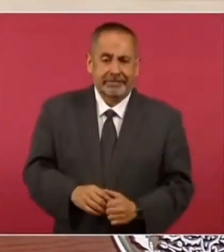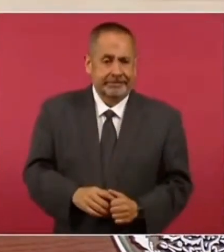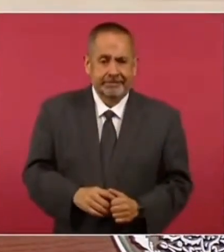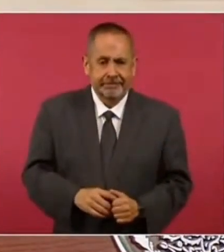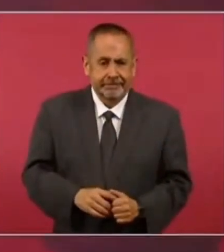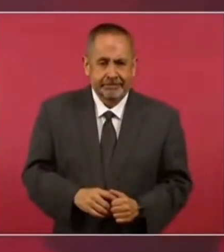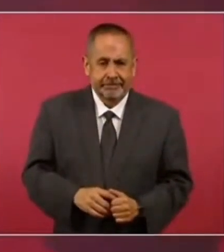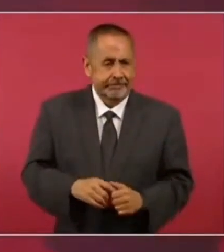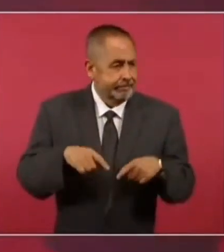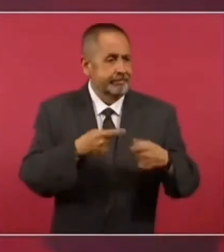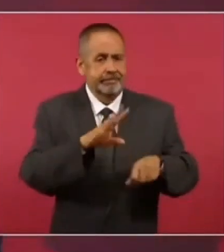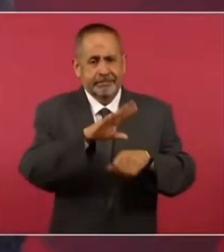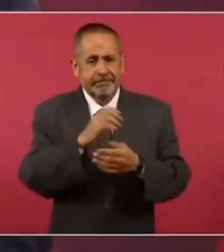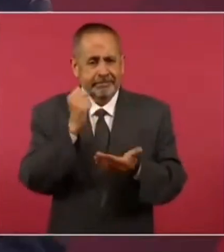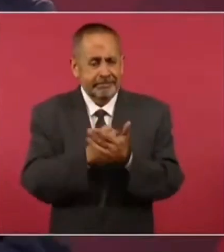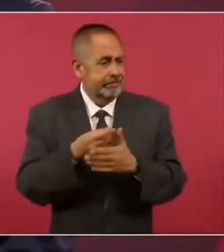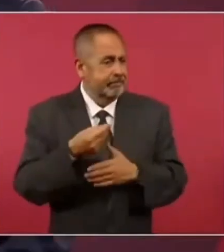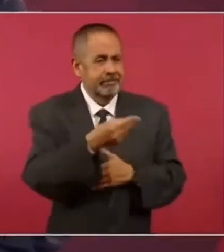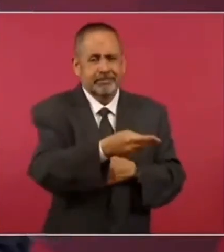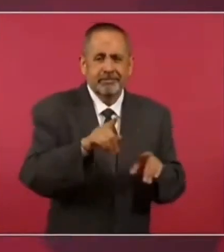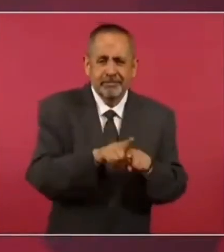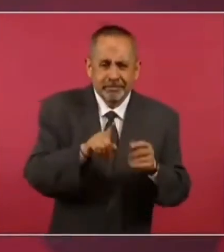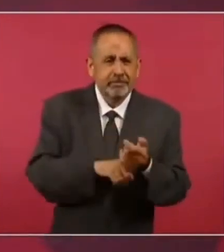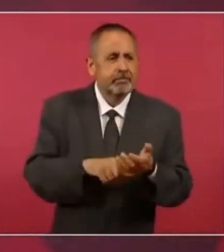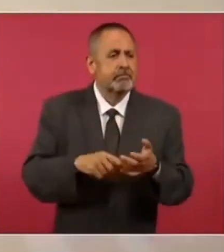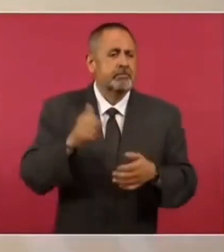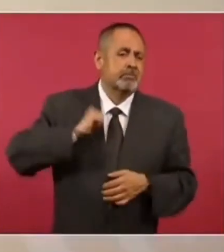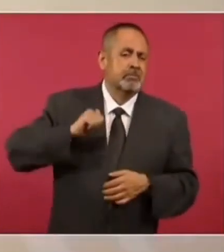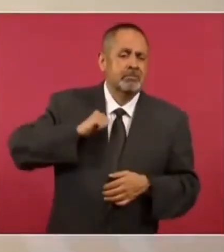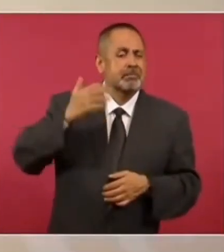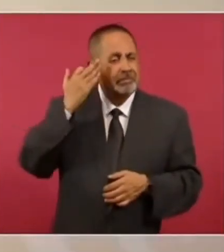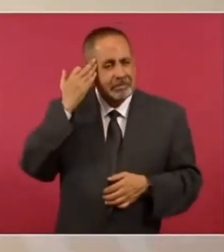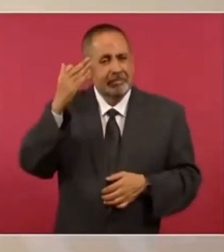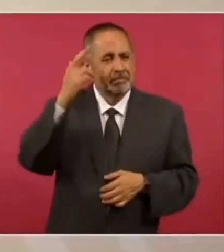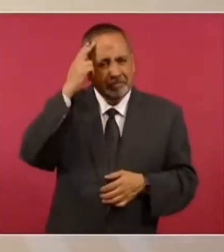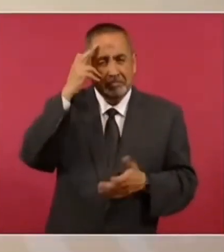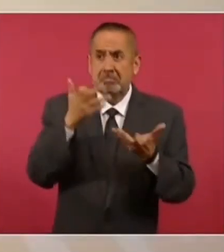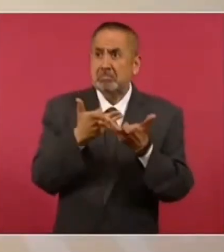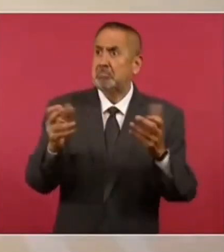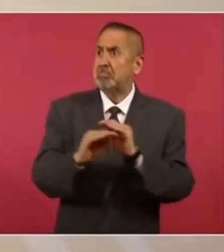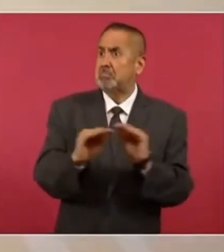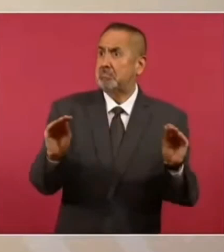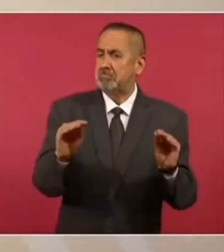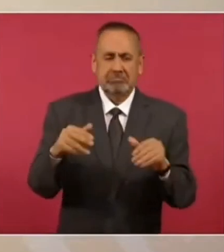de concesiones mineras, como el derroche de baldíos en la época de Porfirio Díaz,